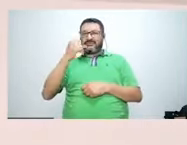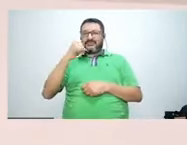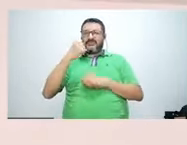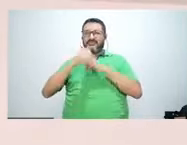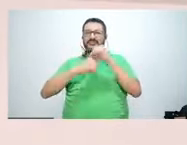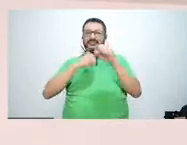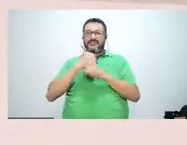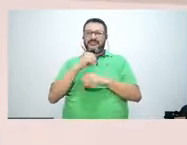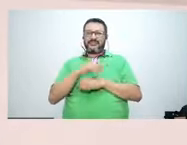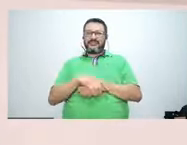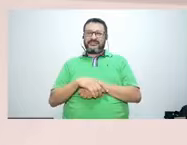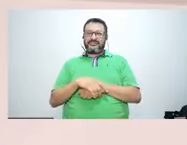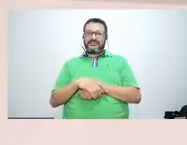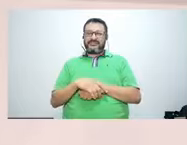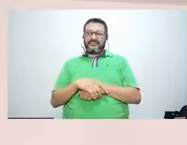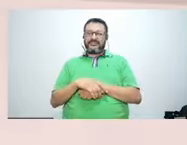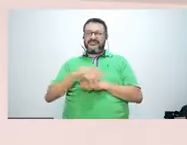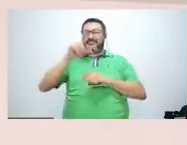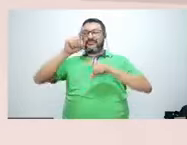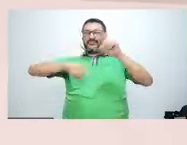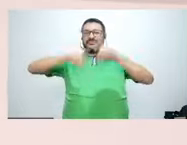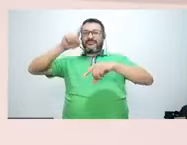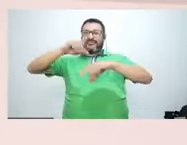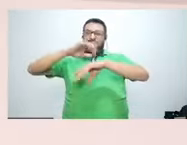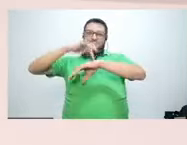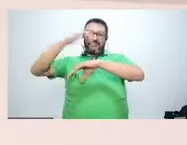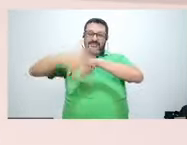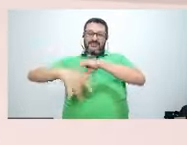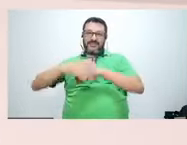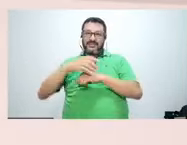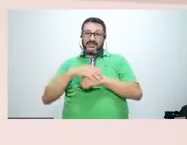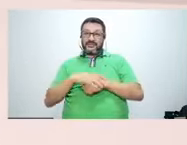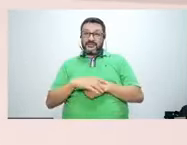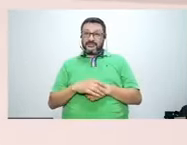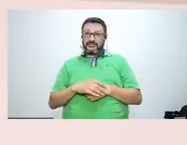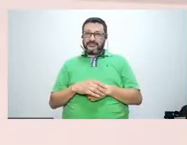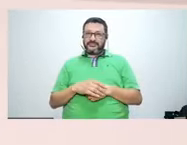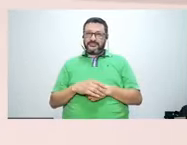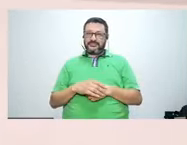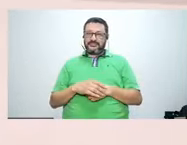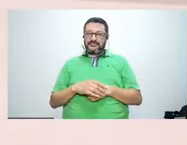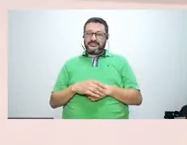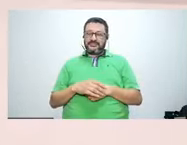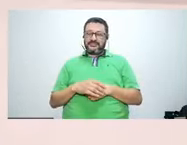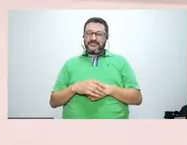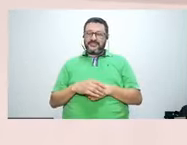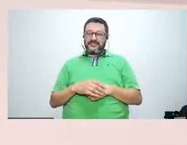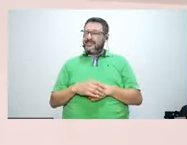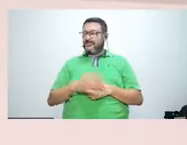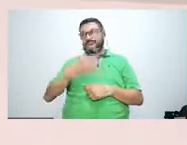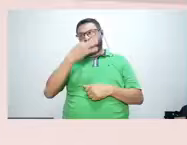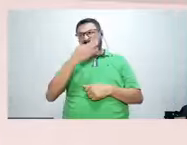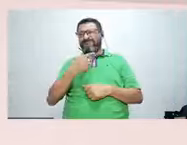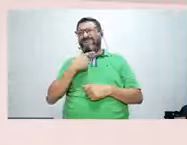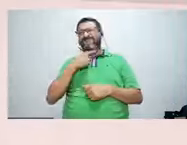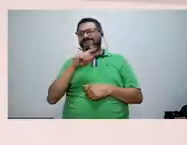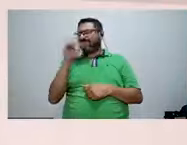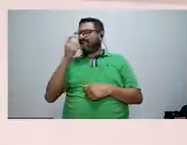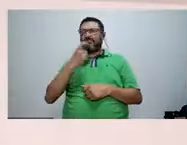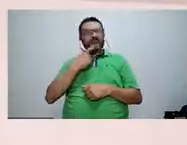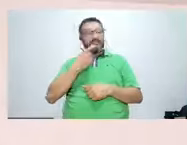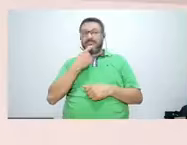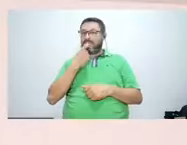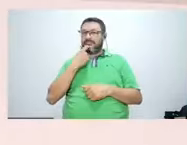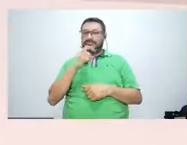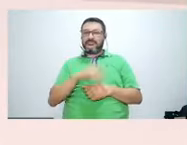mismo, hay algunas que entraron tarde, otras que en realidad no les dio, y ese es un periodo